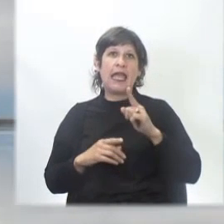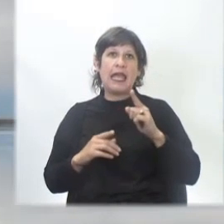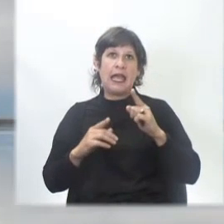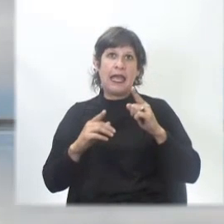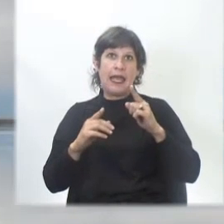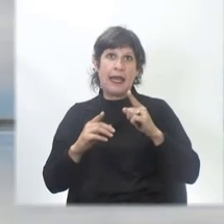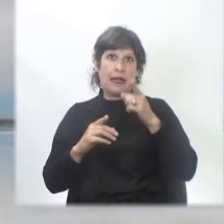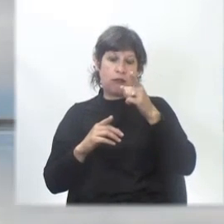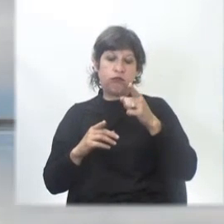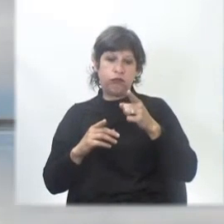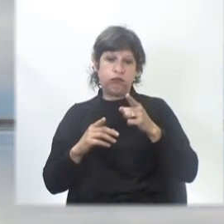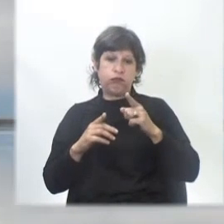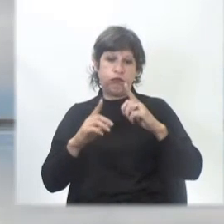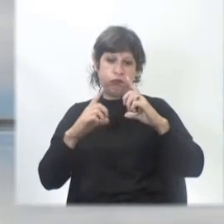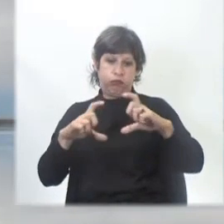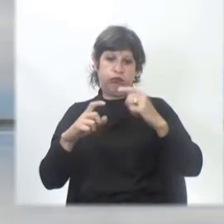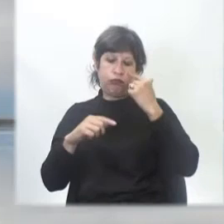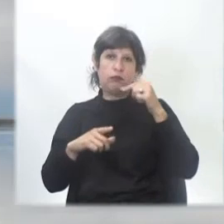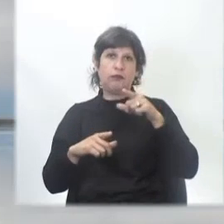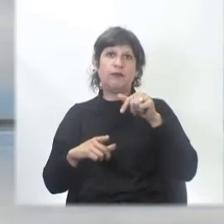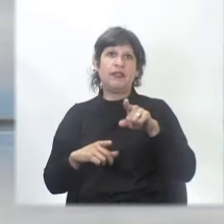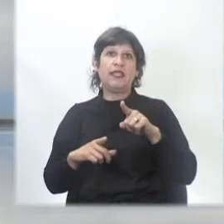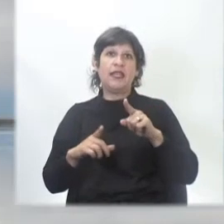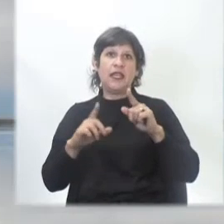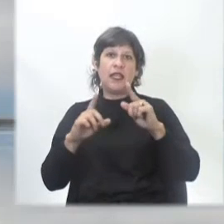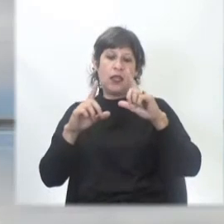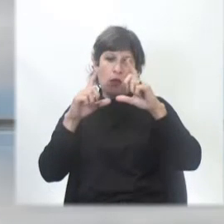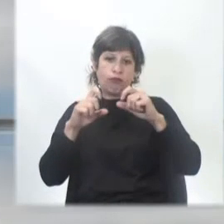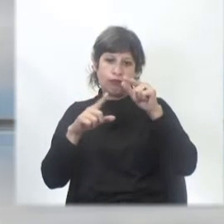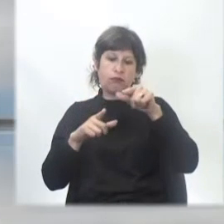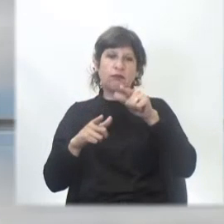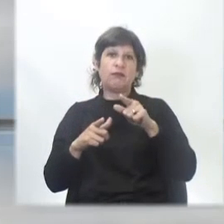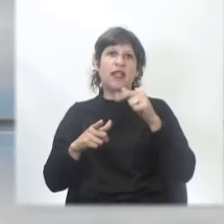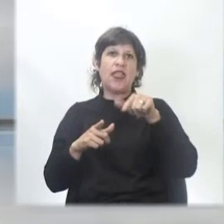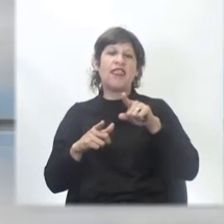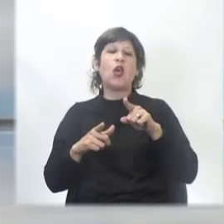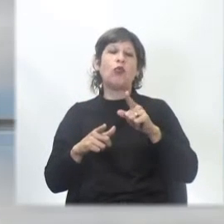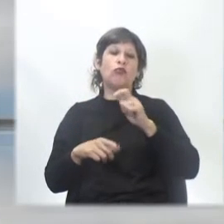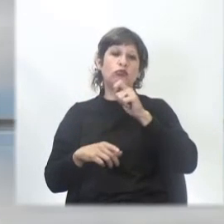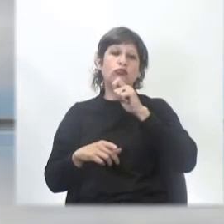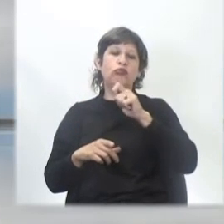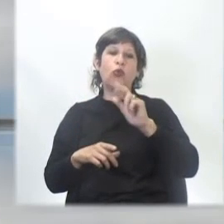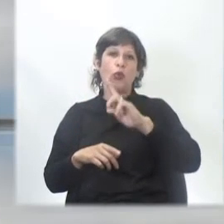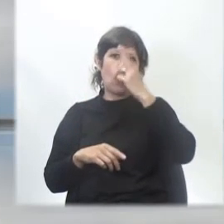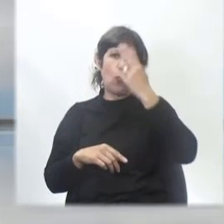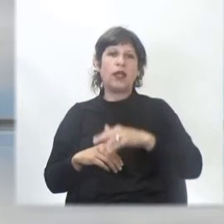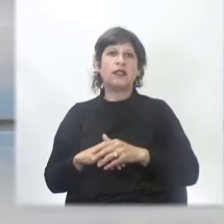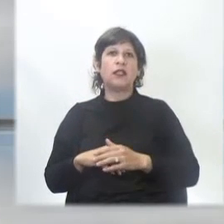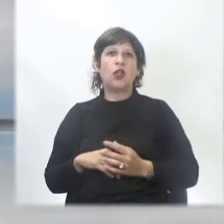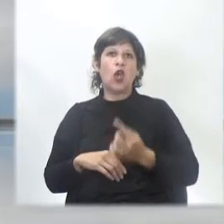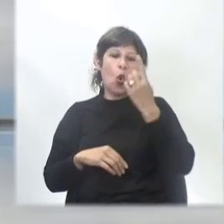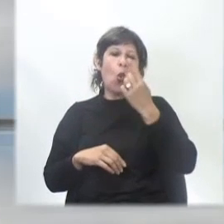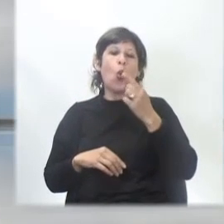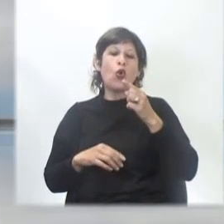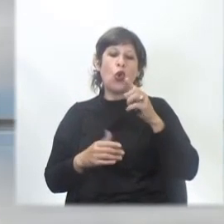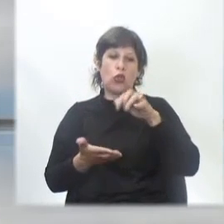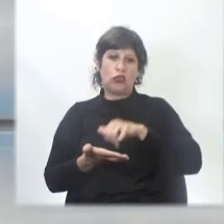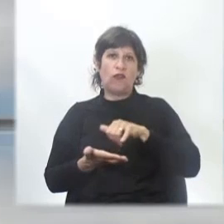recorte, digamos, esa captura a pantalla de un medio uruguayo? Uno de los